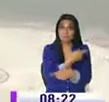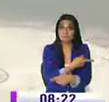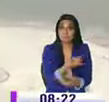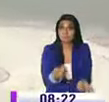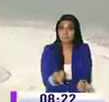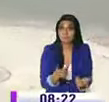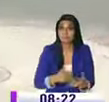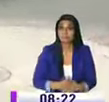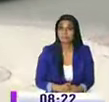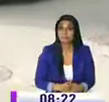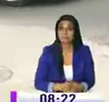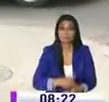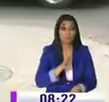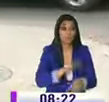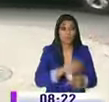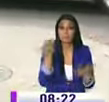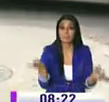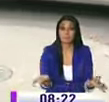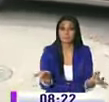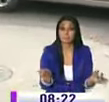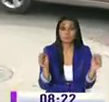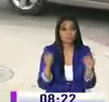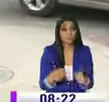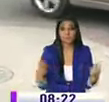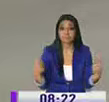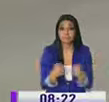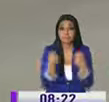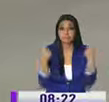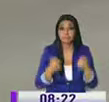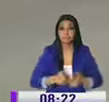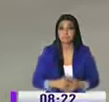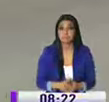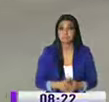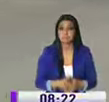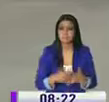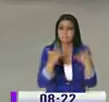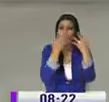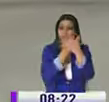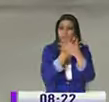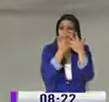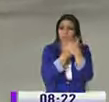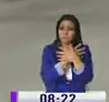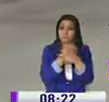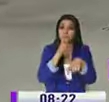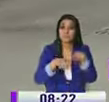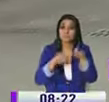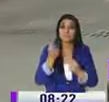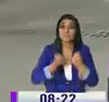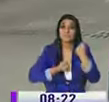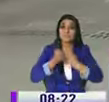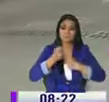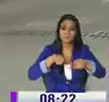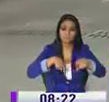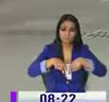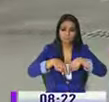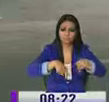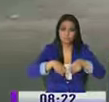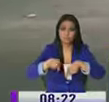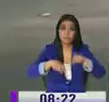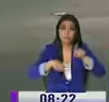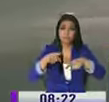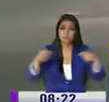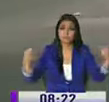por culpa de esta confusión se ha prestado para que varios vehículos de escape de impactarse entre sí